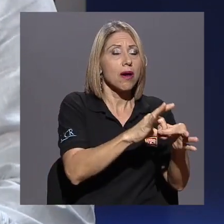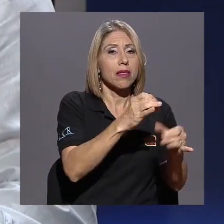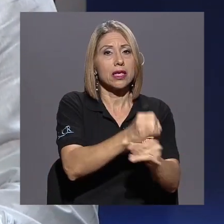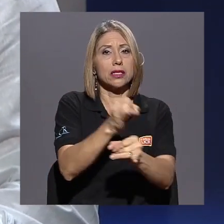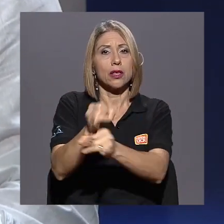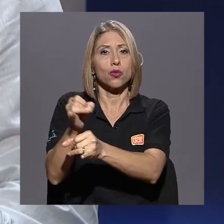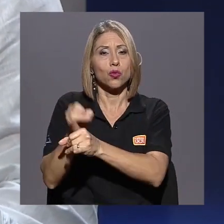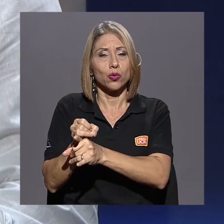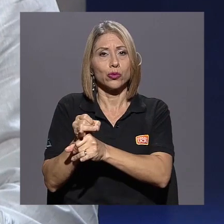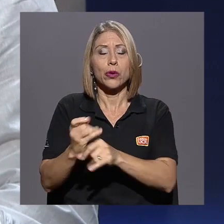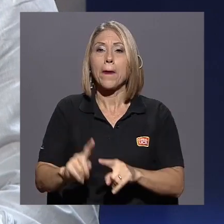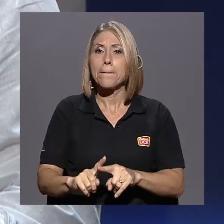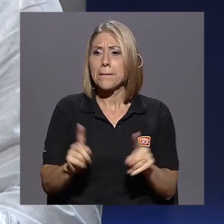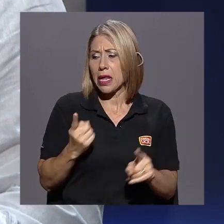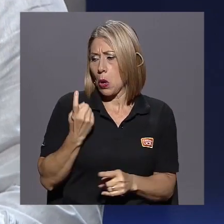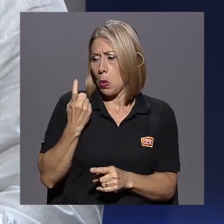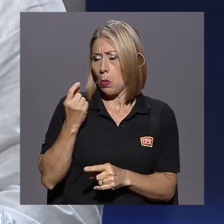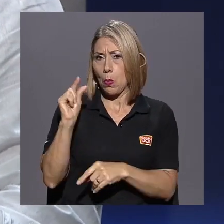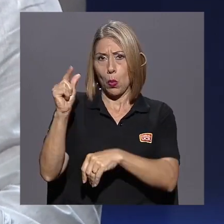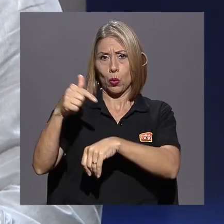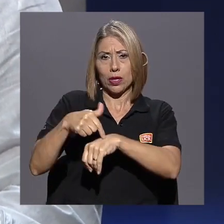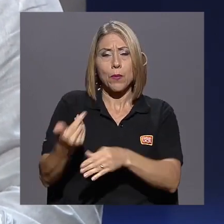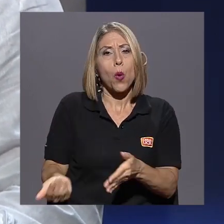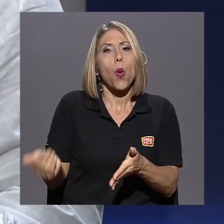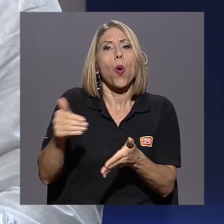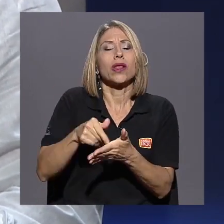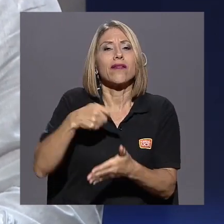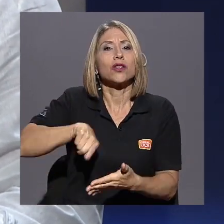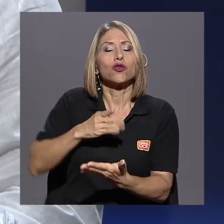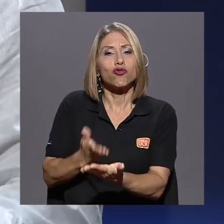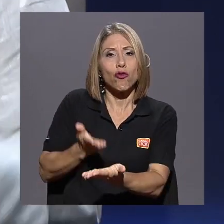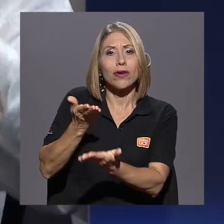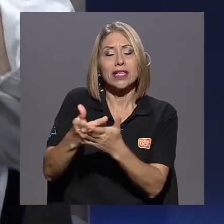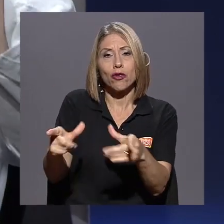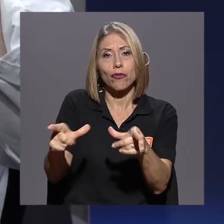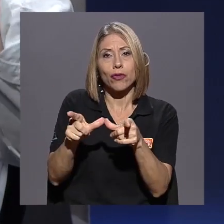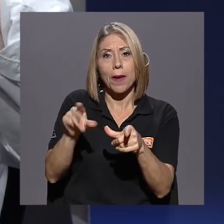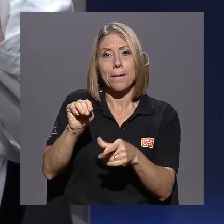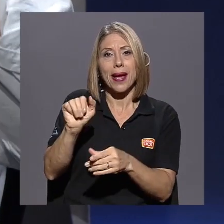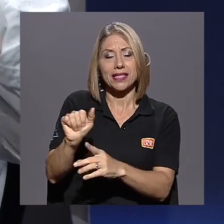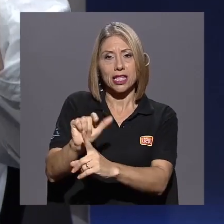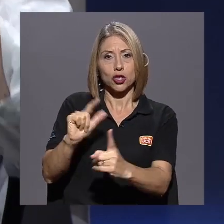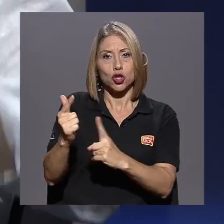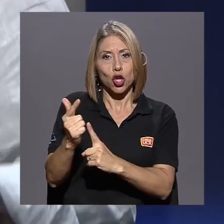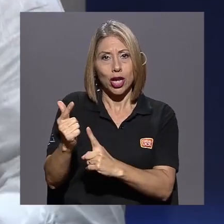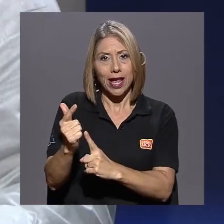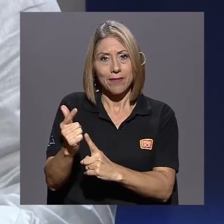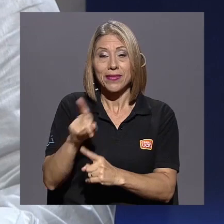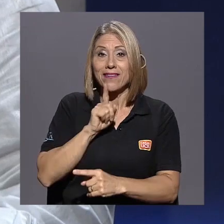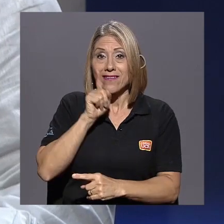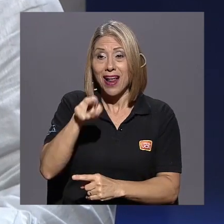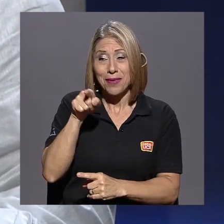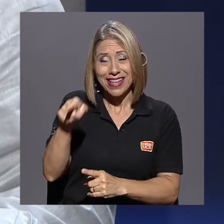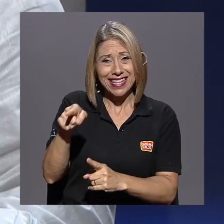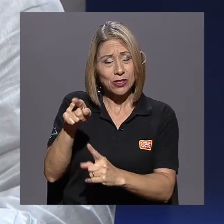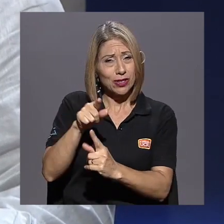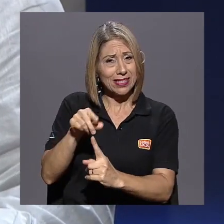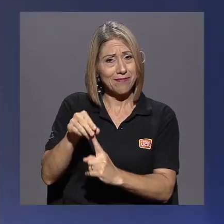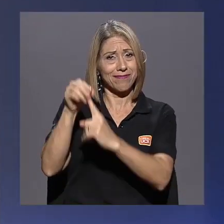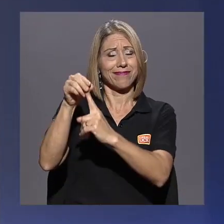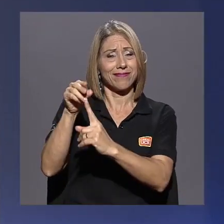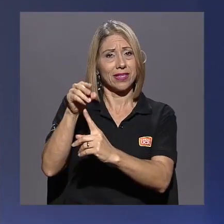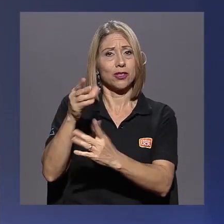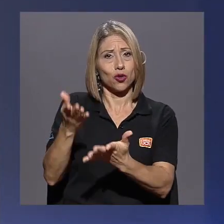pero desde hace poco estamos volviendo a ofrecer un máster en sociología entonces un máster que realmente sociología sociología